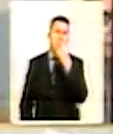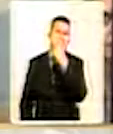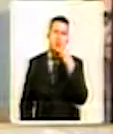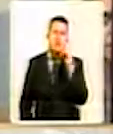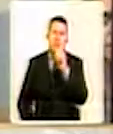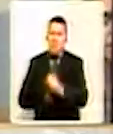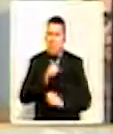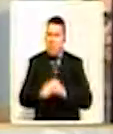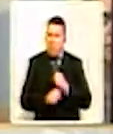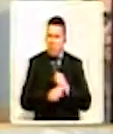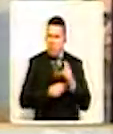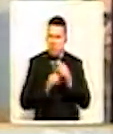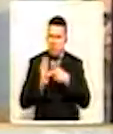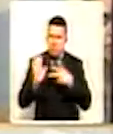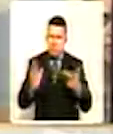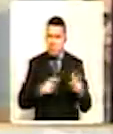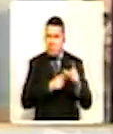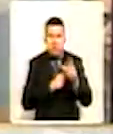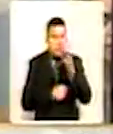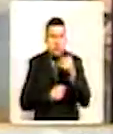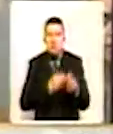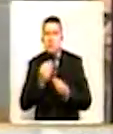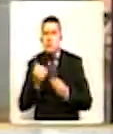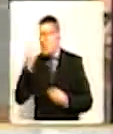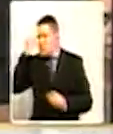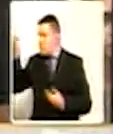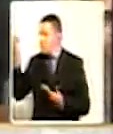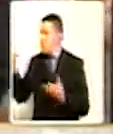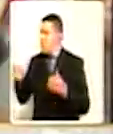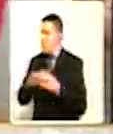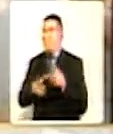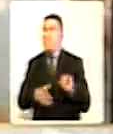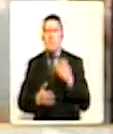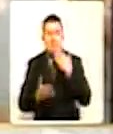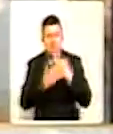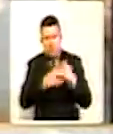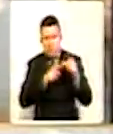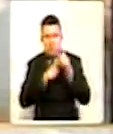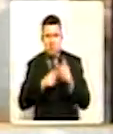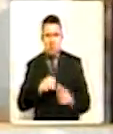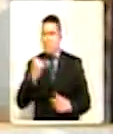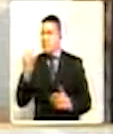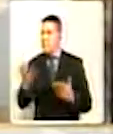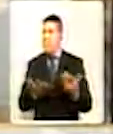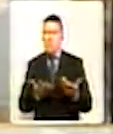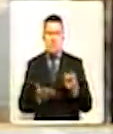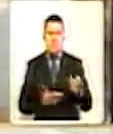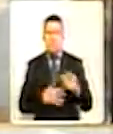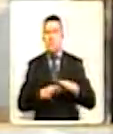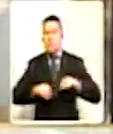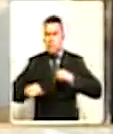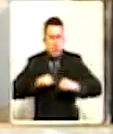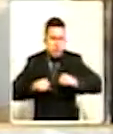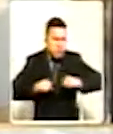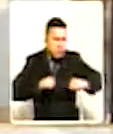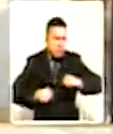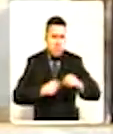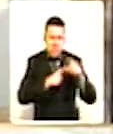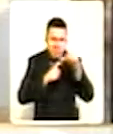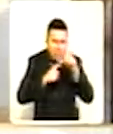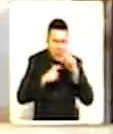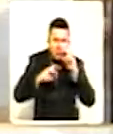de la Constitución, si la Procuraduría no existiera, habría que inventársela. Y habría que inventársela por el papel que ha jugado en